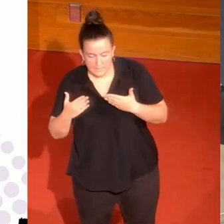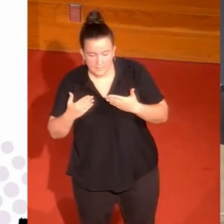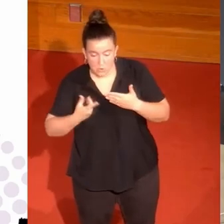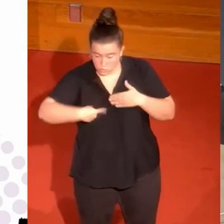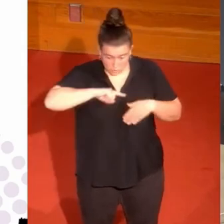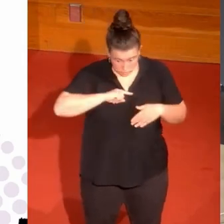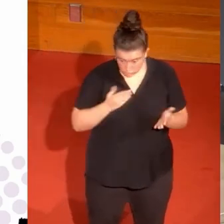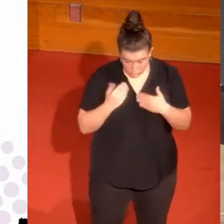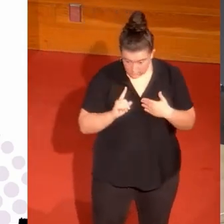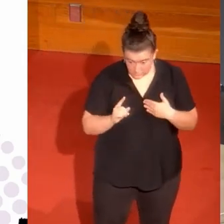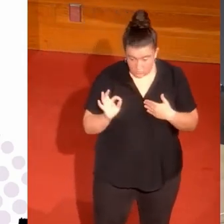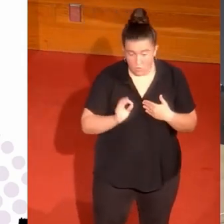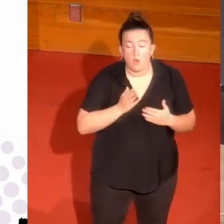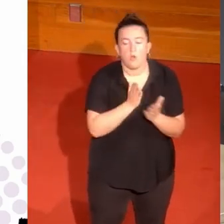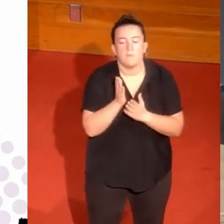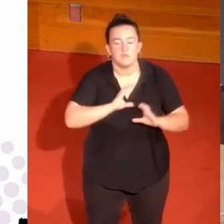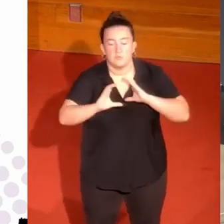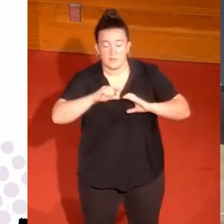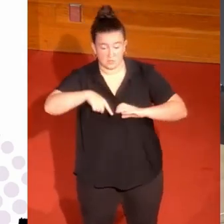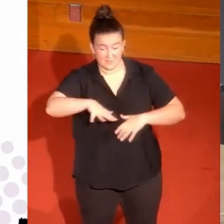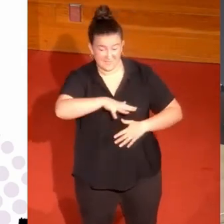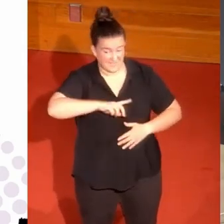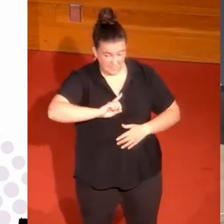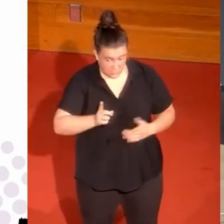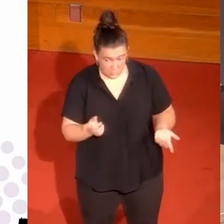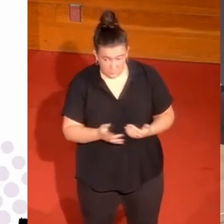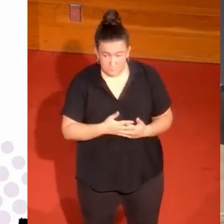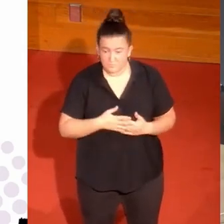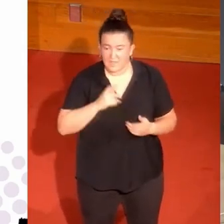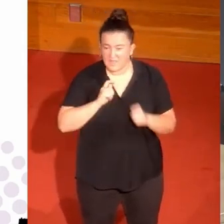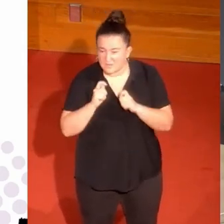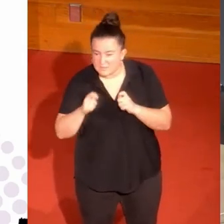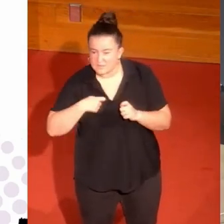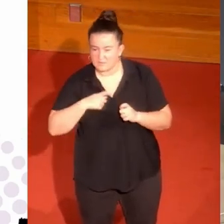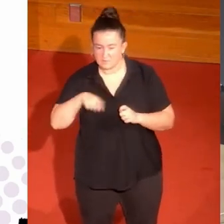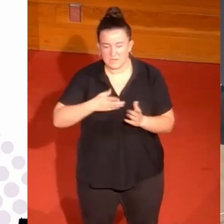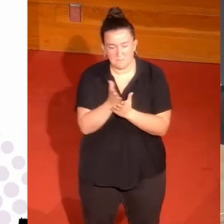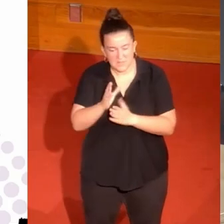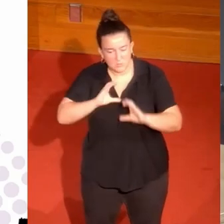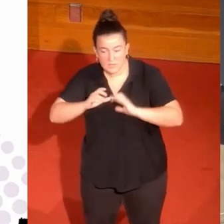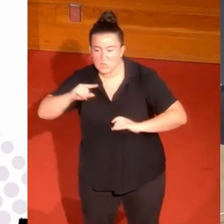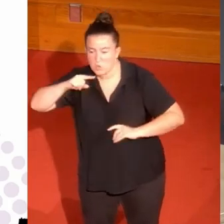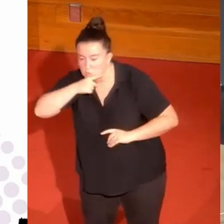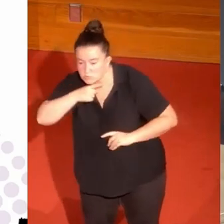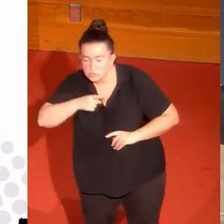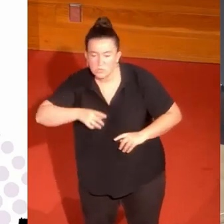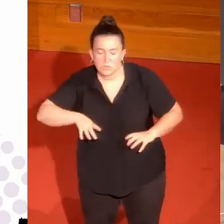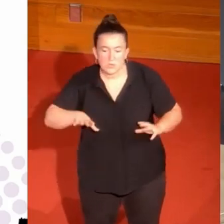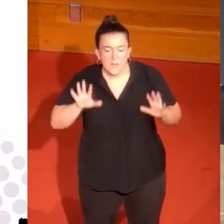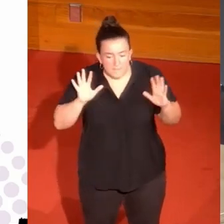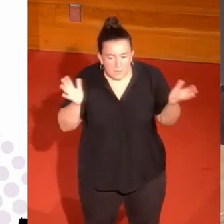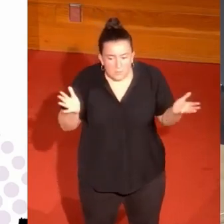los medios de aquí ha dado alguna entrevista creo que a Rusia today a medios rusos eh pero nos